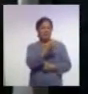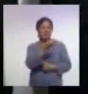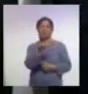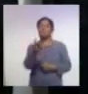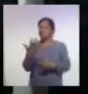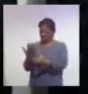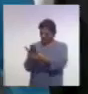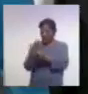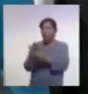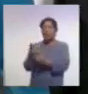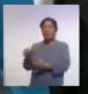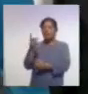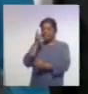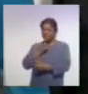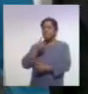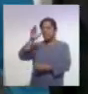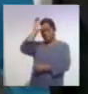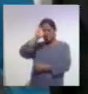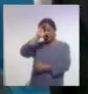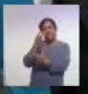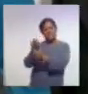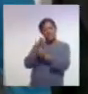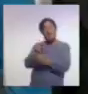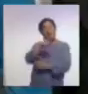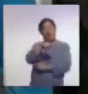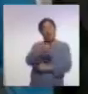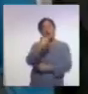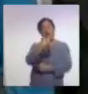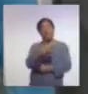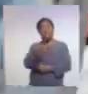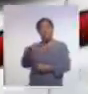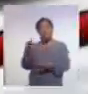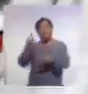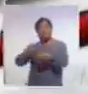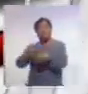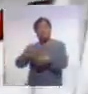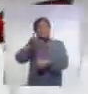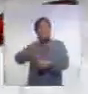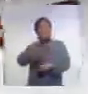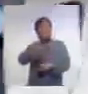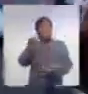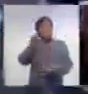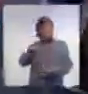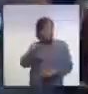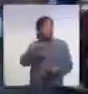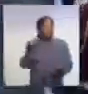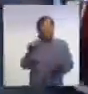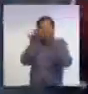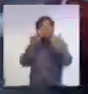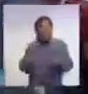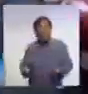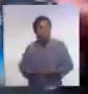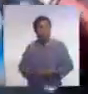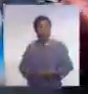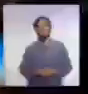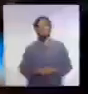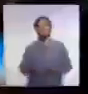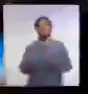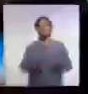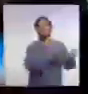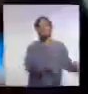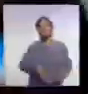no existen pruebas científicas que relacionen el glifosato con la enfermedad. El acuerdo de asilo con Estados Unidos sigue